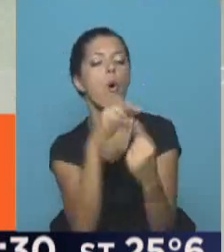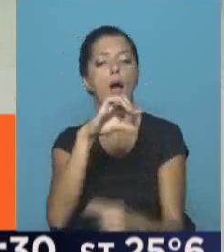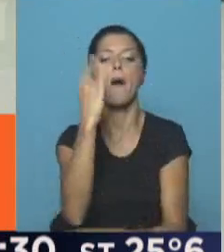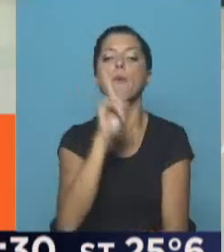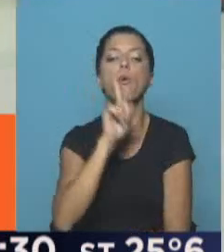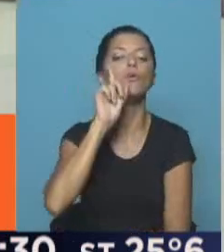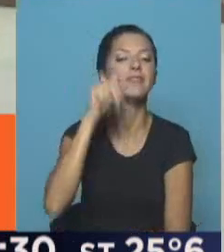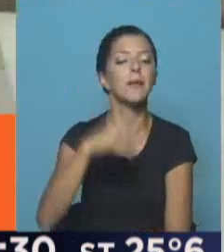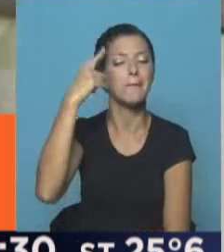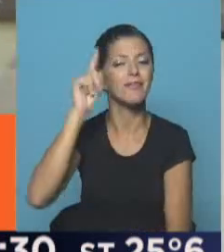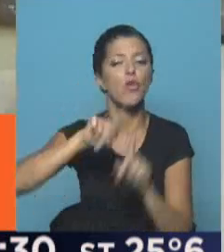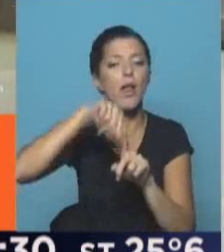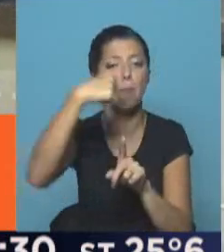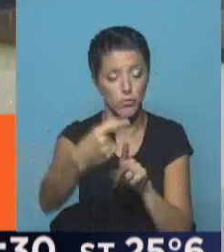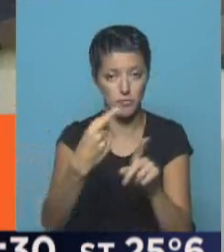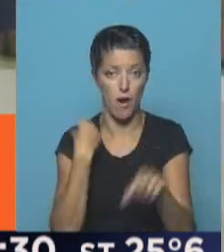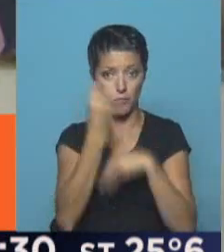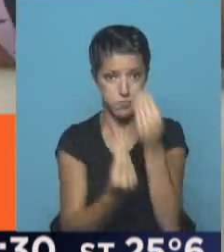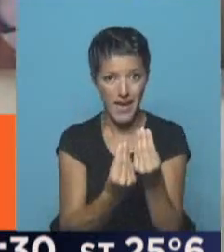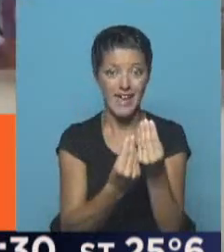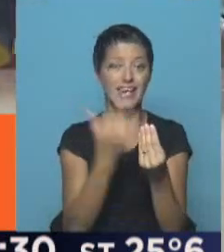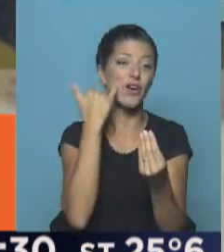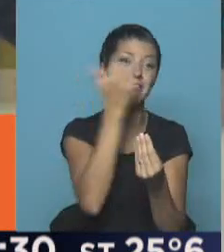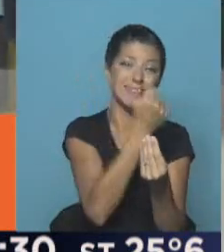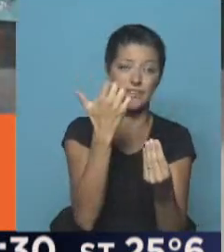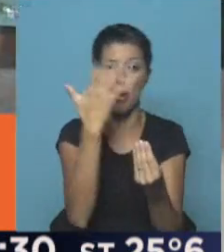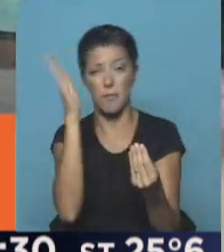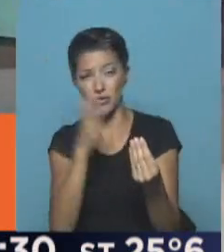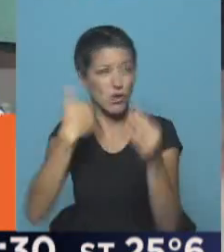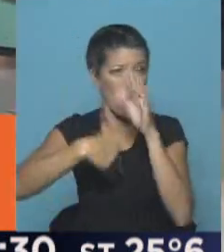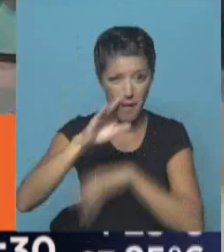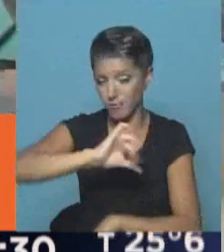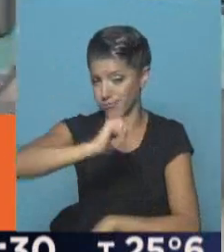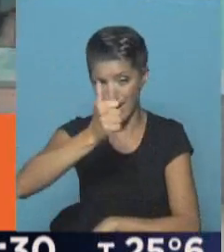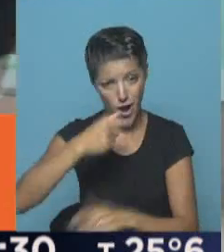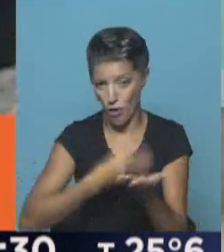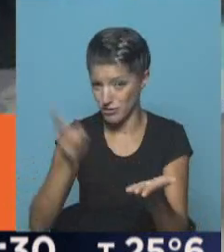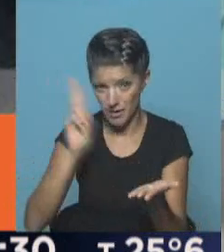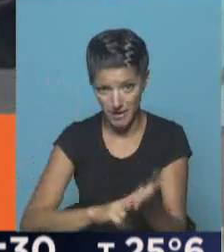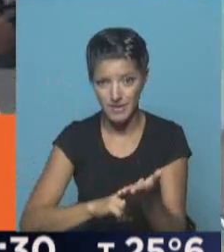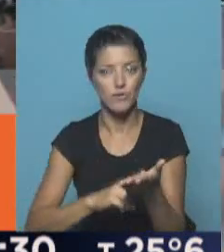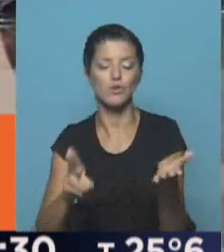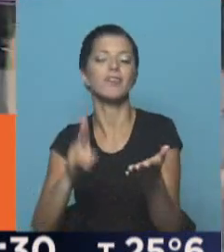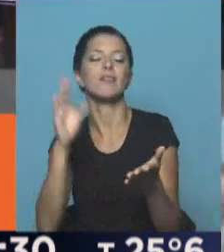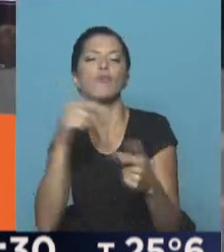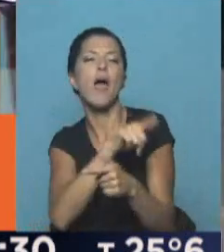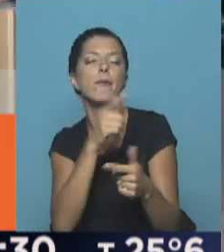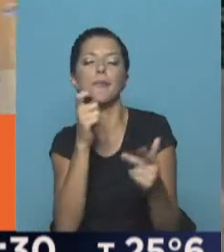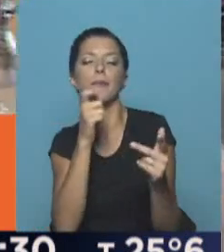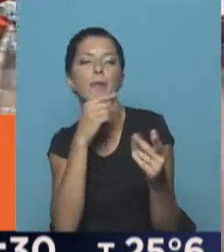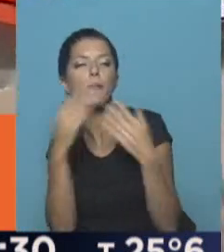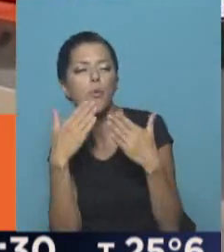elecciones presidenciales, que ganaría por más del 65%, de manera que esto está fuera de discusión. Para